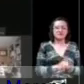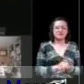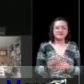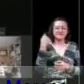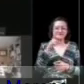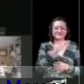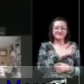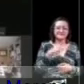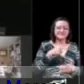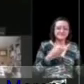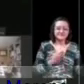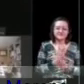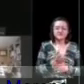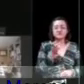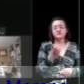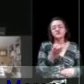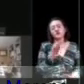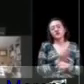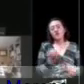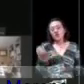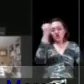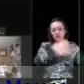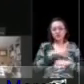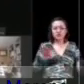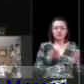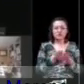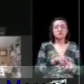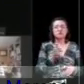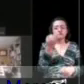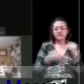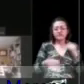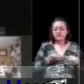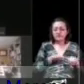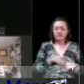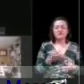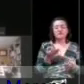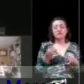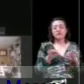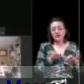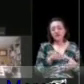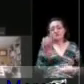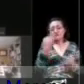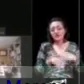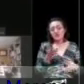merece pasar por este túnel oscuro lleno de desempleo, de inseguridad,